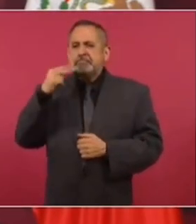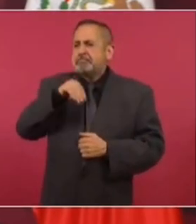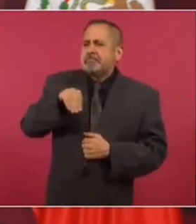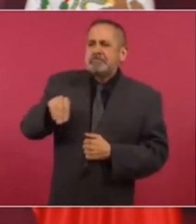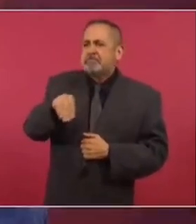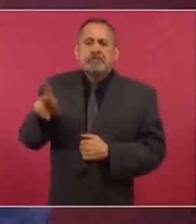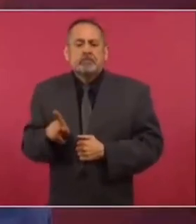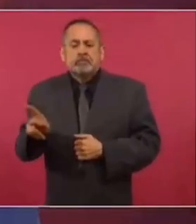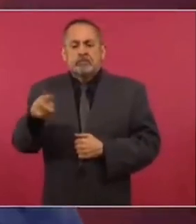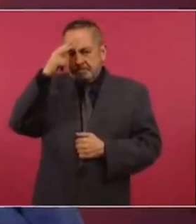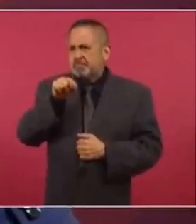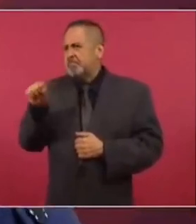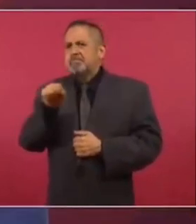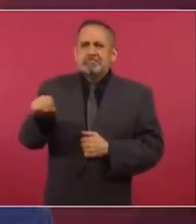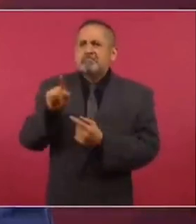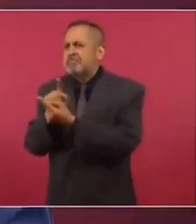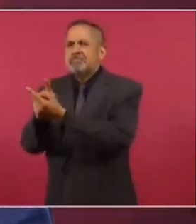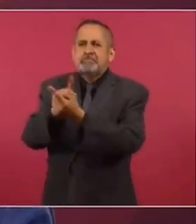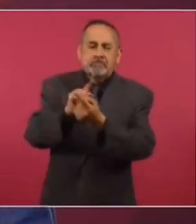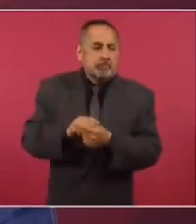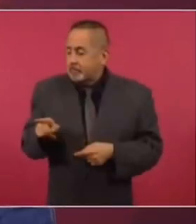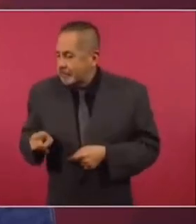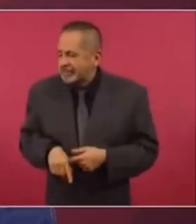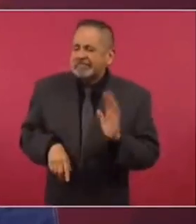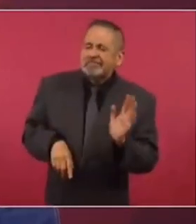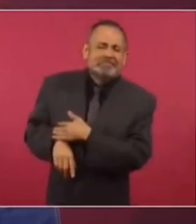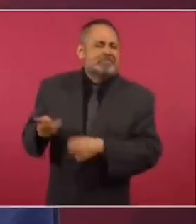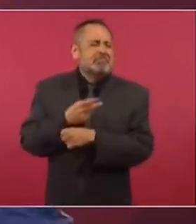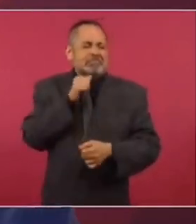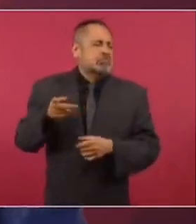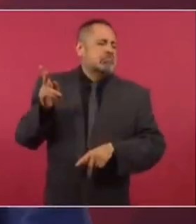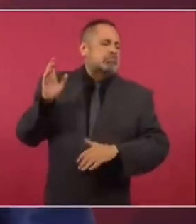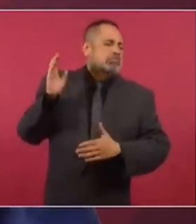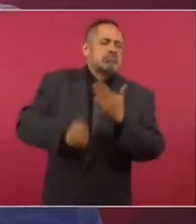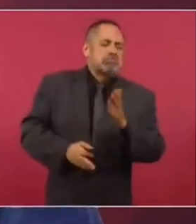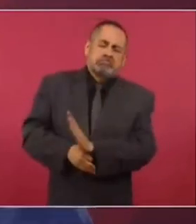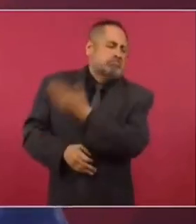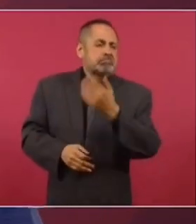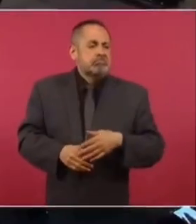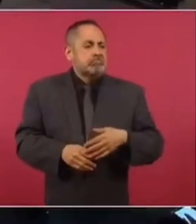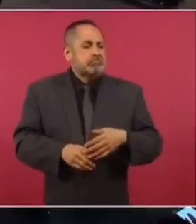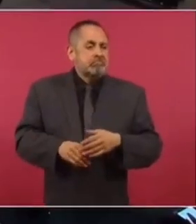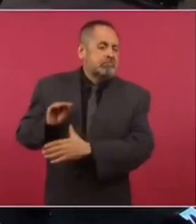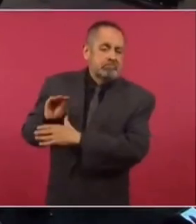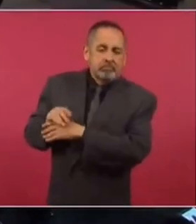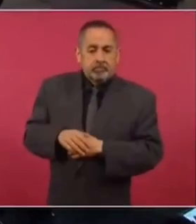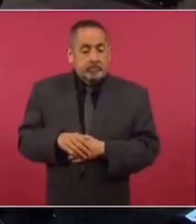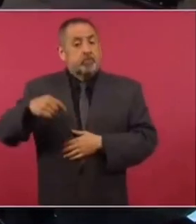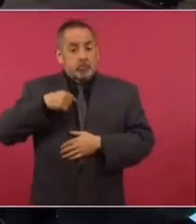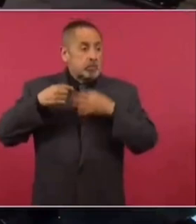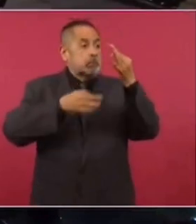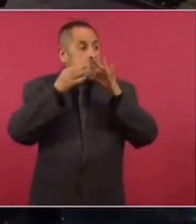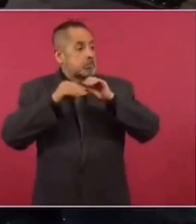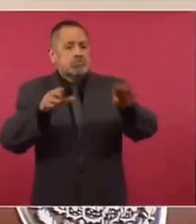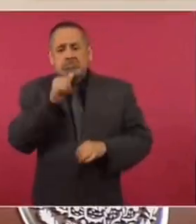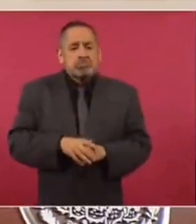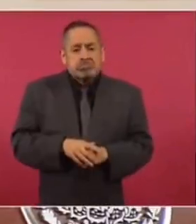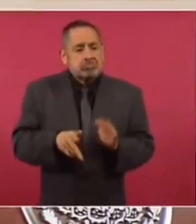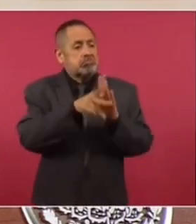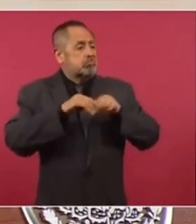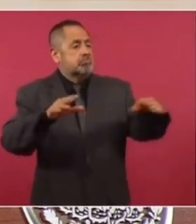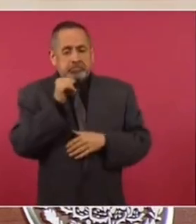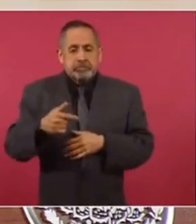México. Y políticamente me dan por muerto. Porque además, ¿quién iba a publicar mis declaraciones?